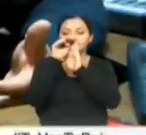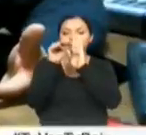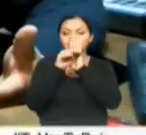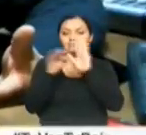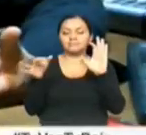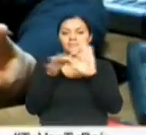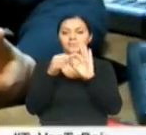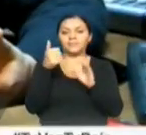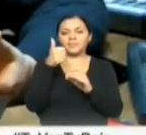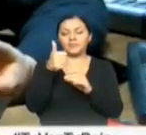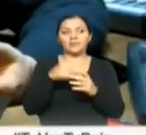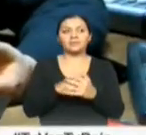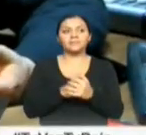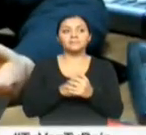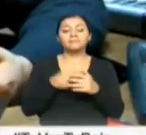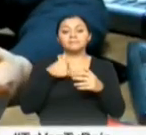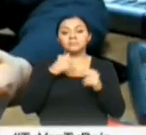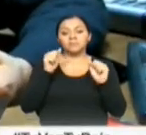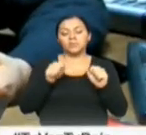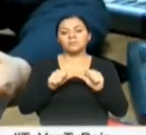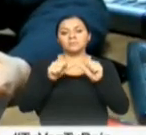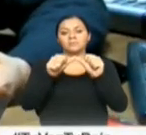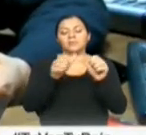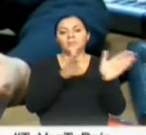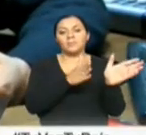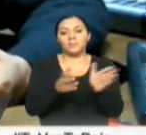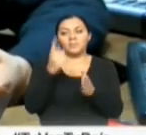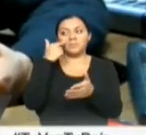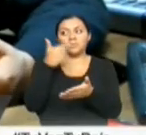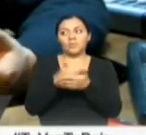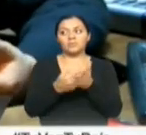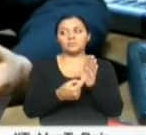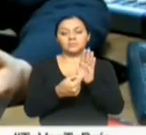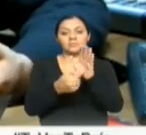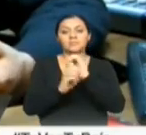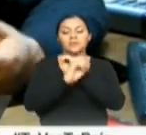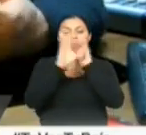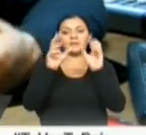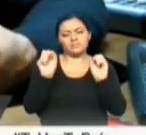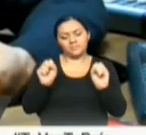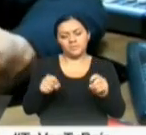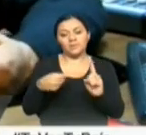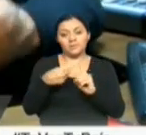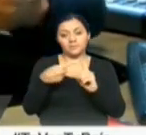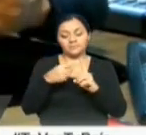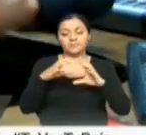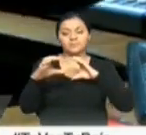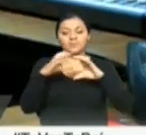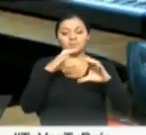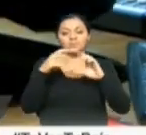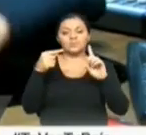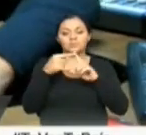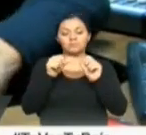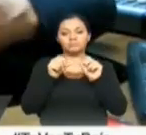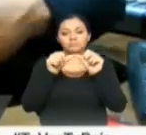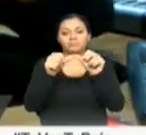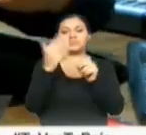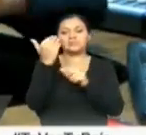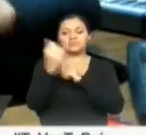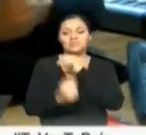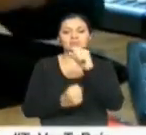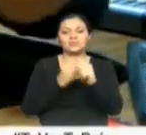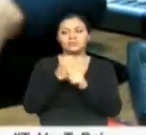Nosotros hemos tenido que hacer un plan de sostenibilidad en el que demostramos que la posibilidad de que este medio se sostenga los próximos 15